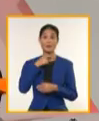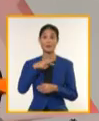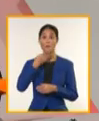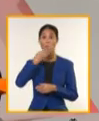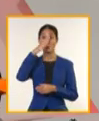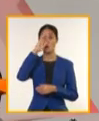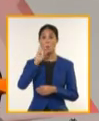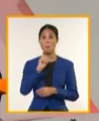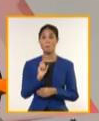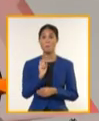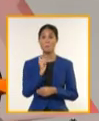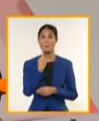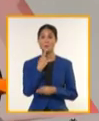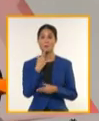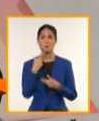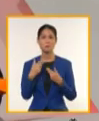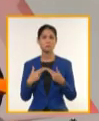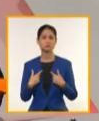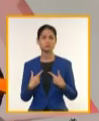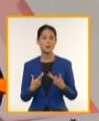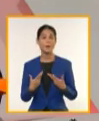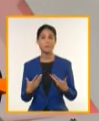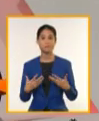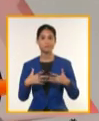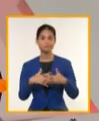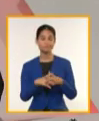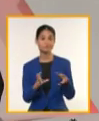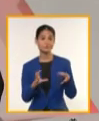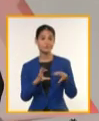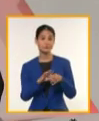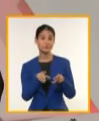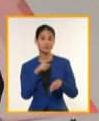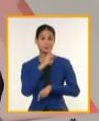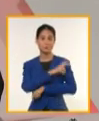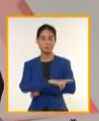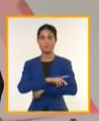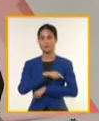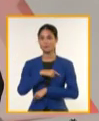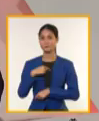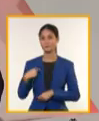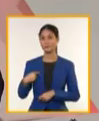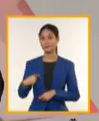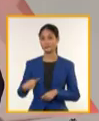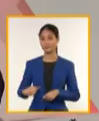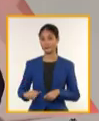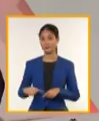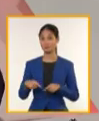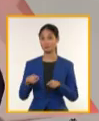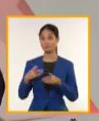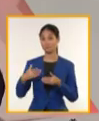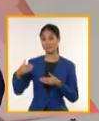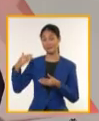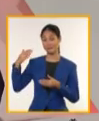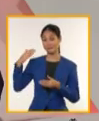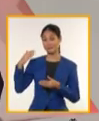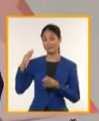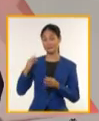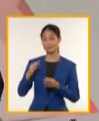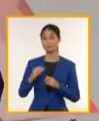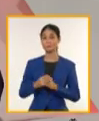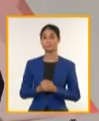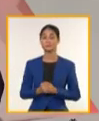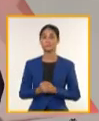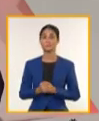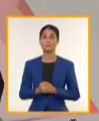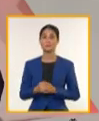país latinoamericano en establecer relaciones diplomáticas con la República Popular China. Un